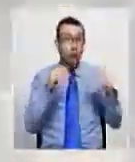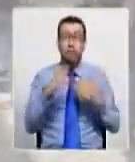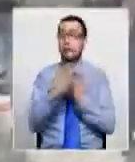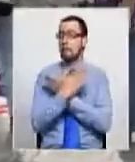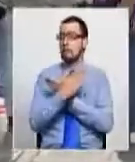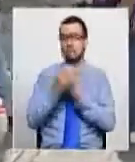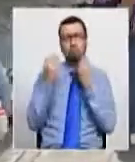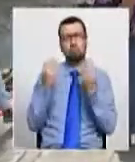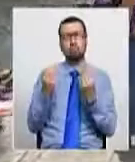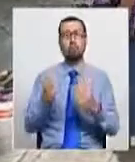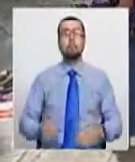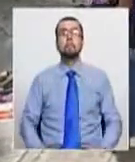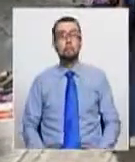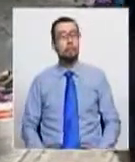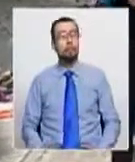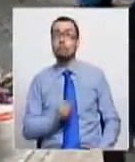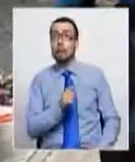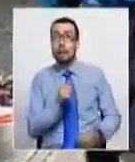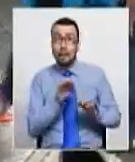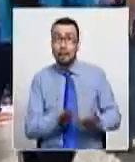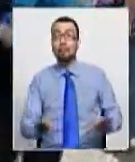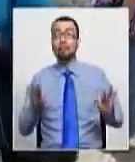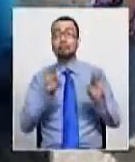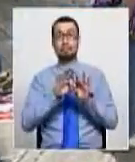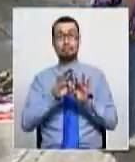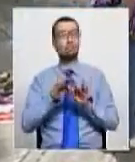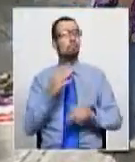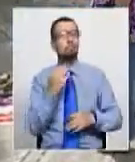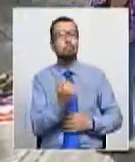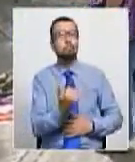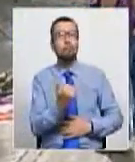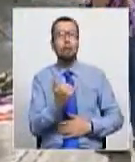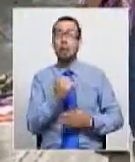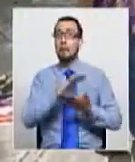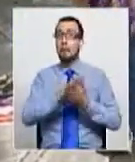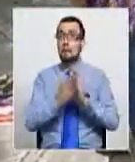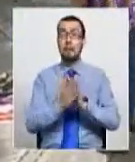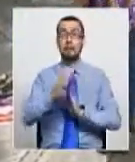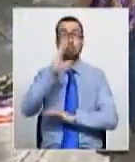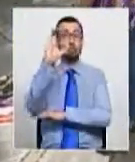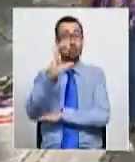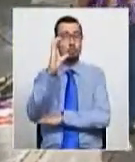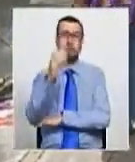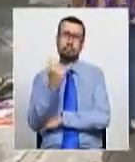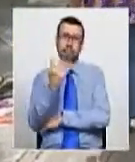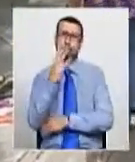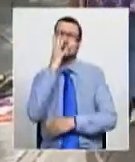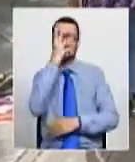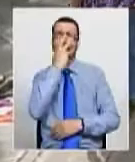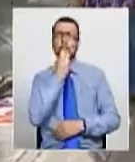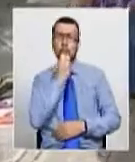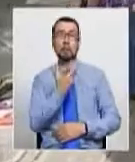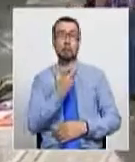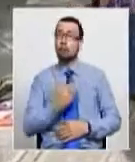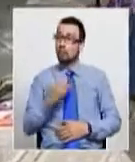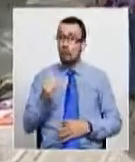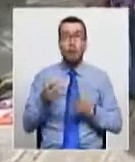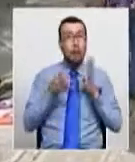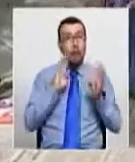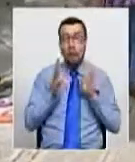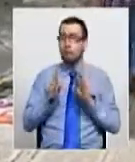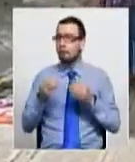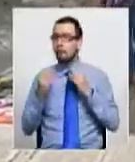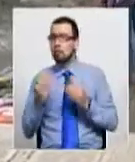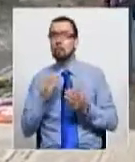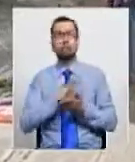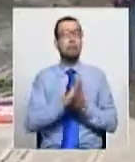es importante porque la paz la paz en colombia es muy hermosa y aquí hay que hablar mucho de la paz